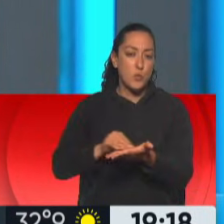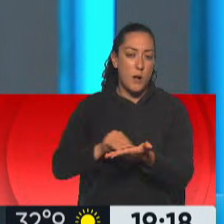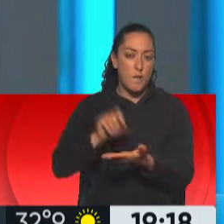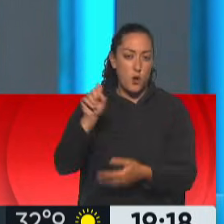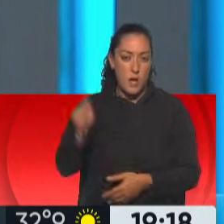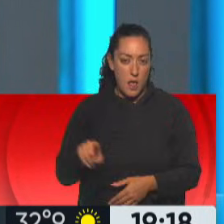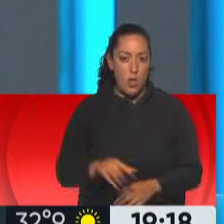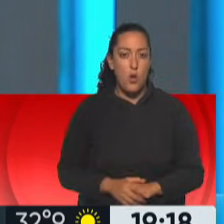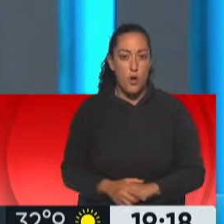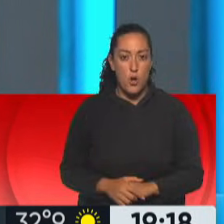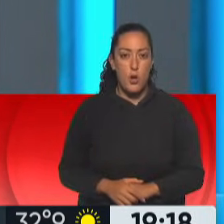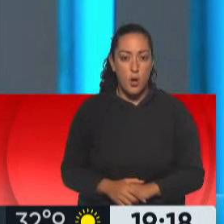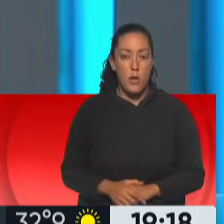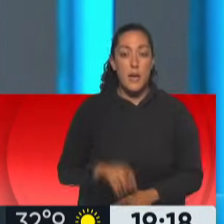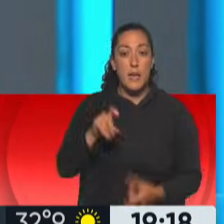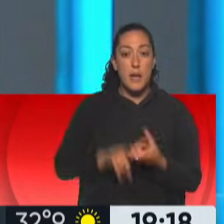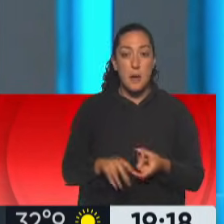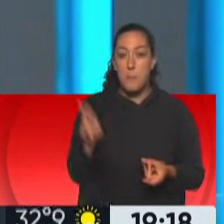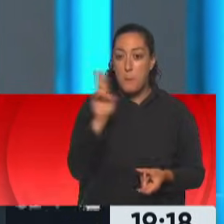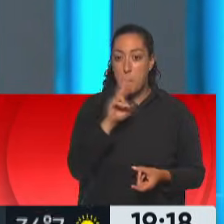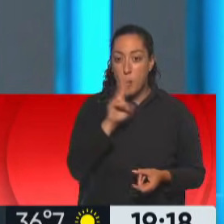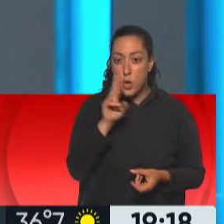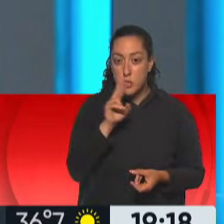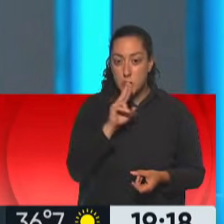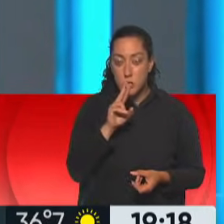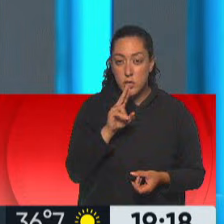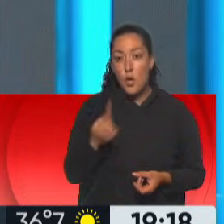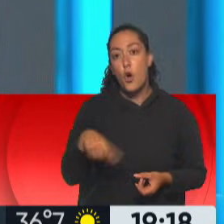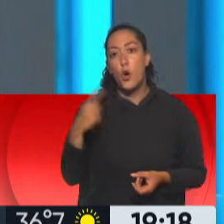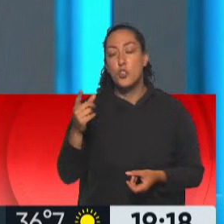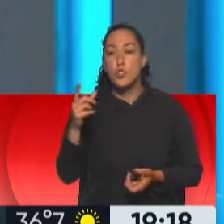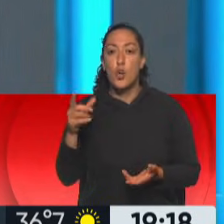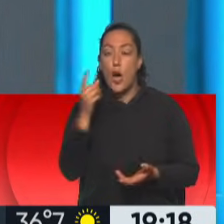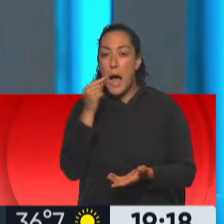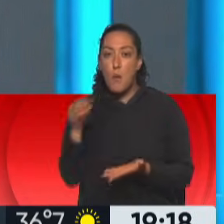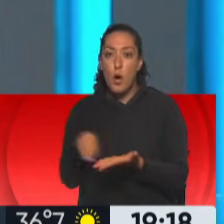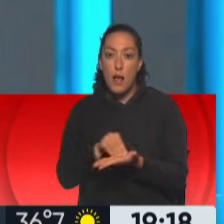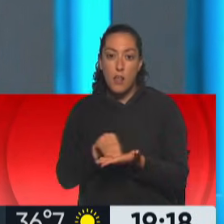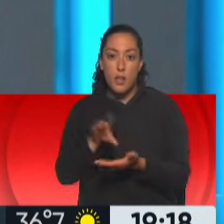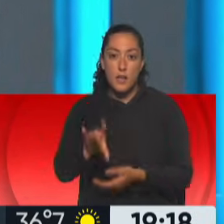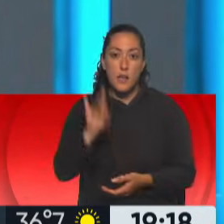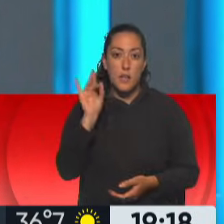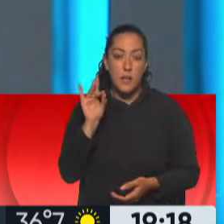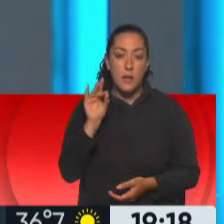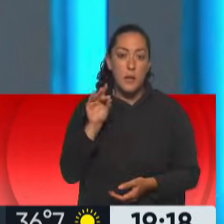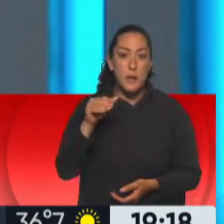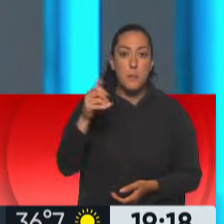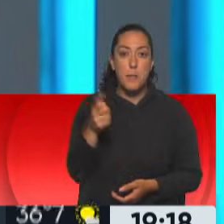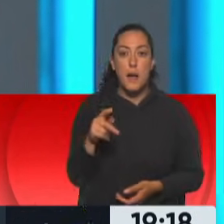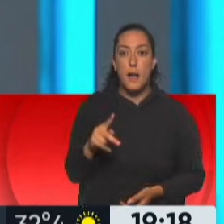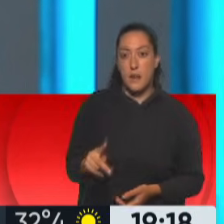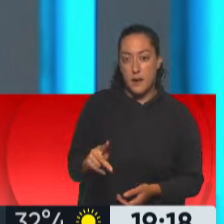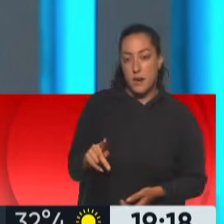Nicolás Maduro. Sí. Pero su mujer también eligió un abogado. Y estamos hablando de Mark Donnelly, que es un hombre que